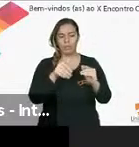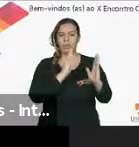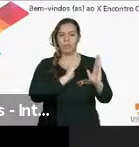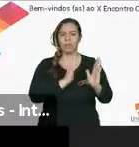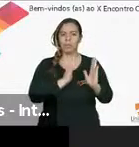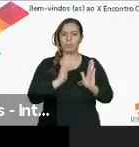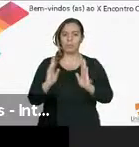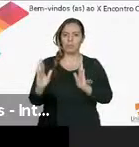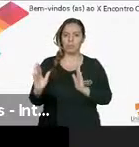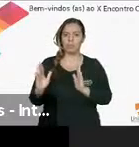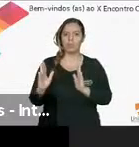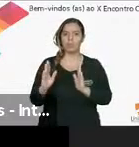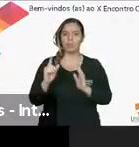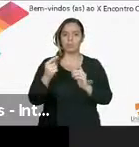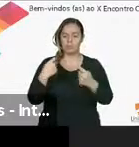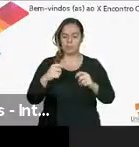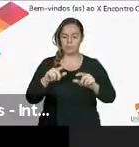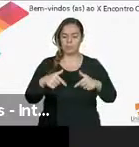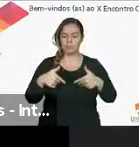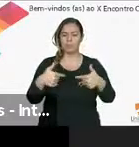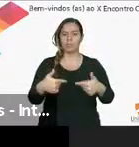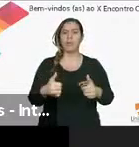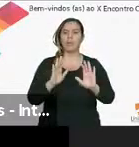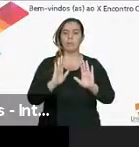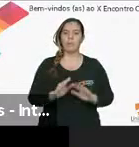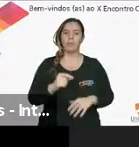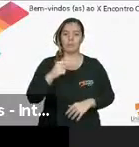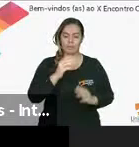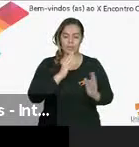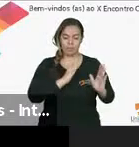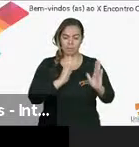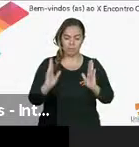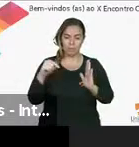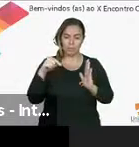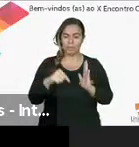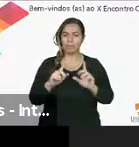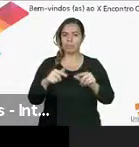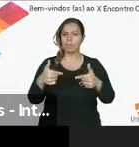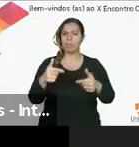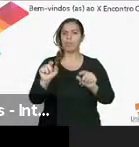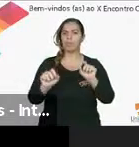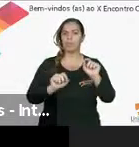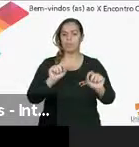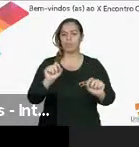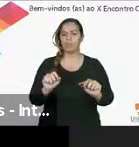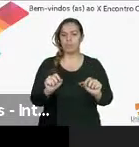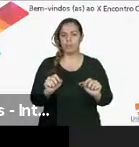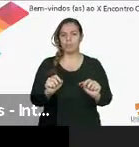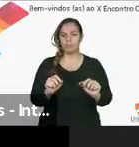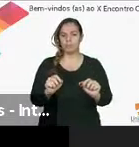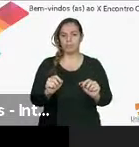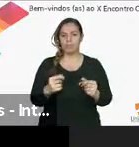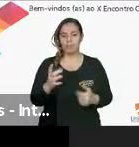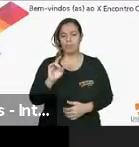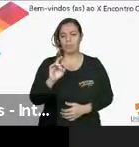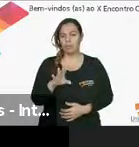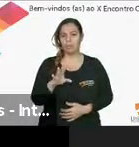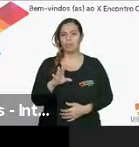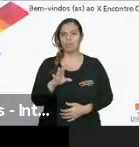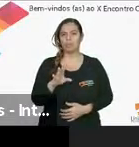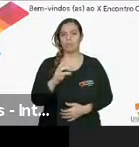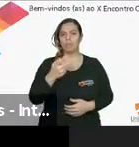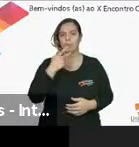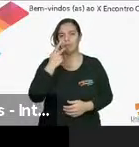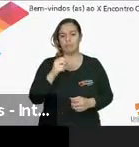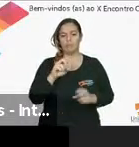un suceder. Pero este proceso, ¿qué tipo de proceso es? Ah, se supone, usualmente, en el aula